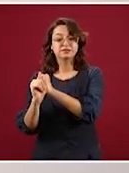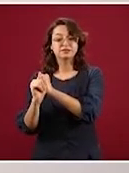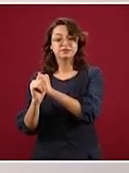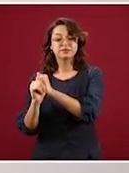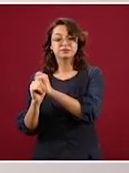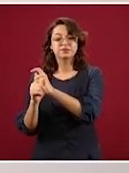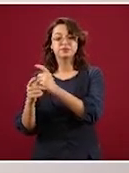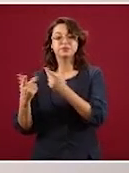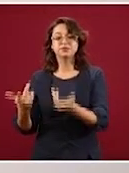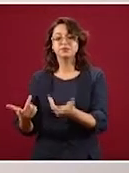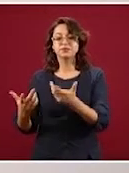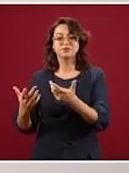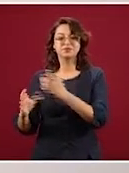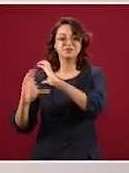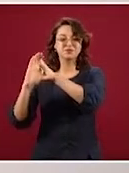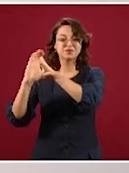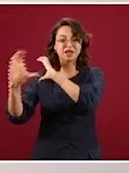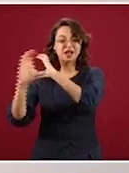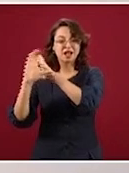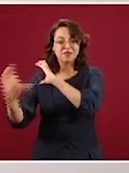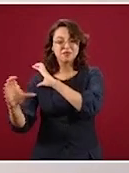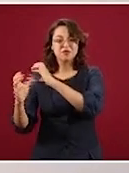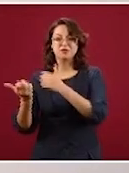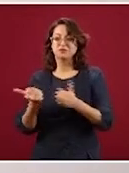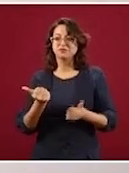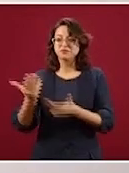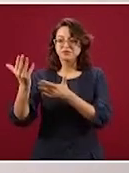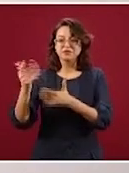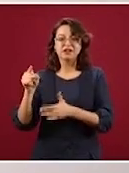en camiones de carga